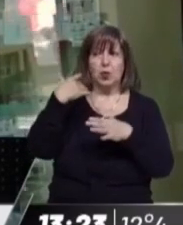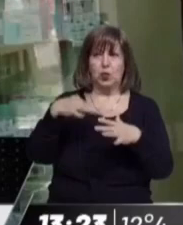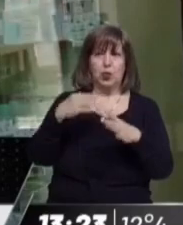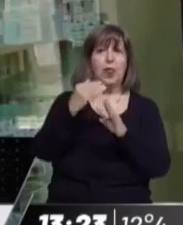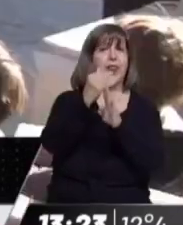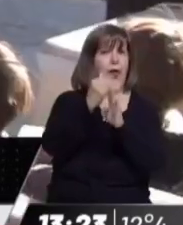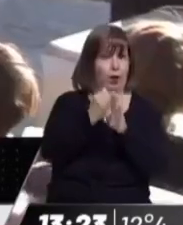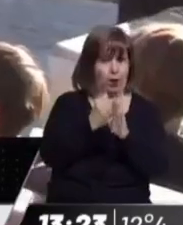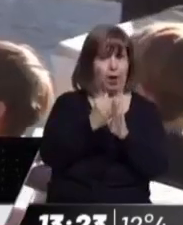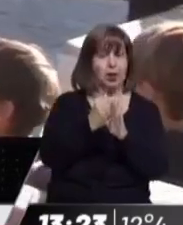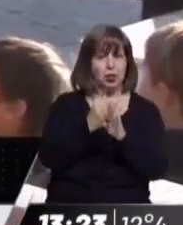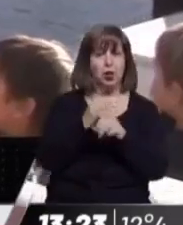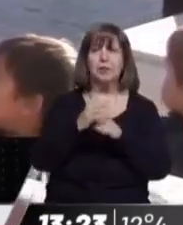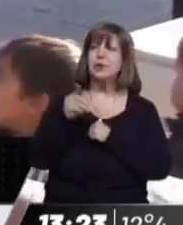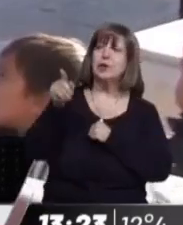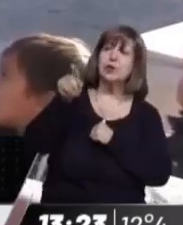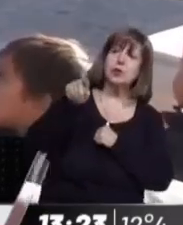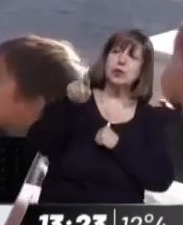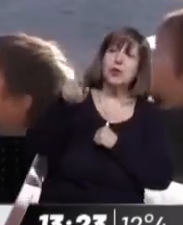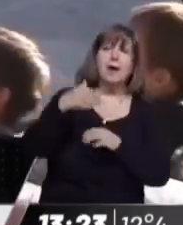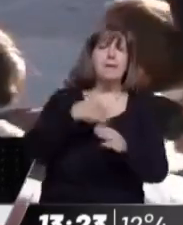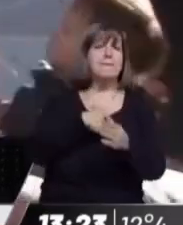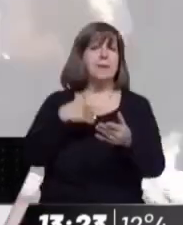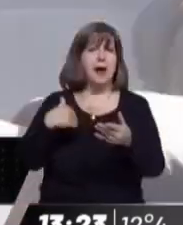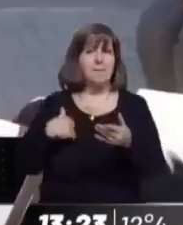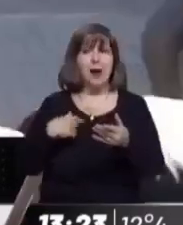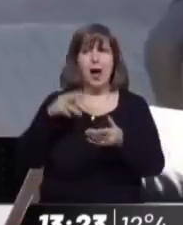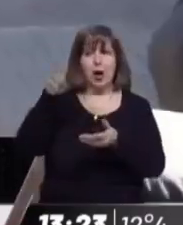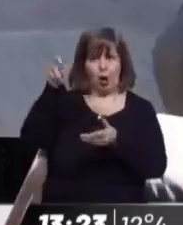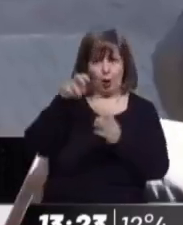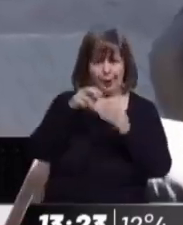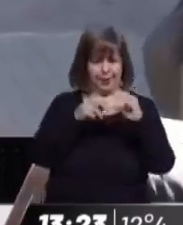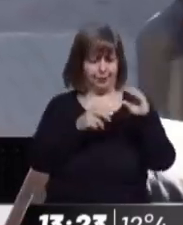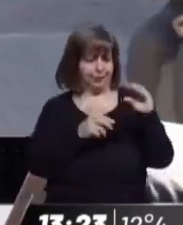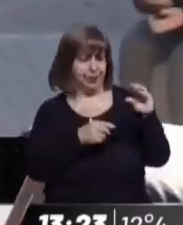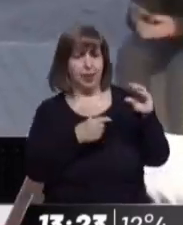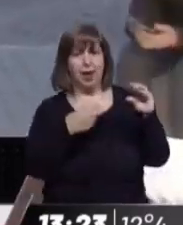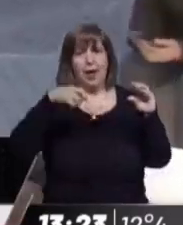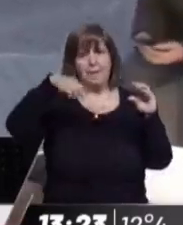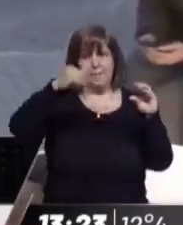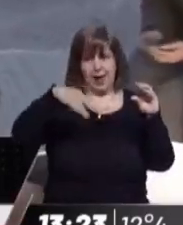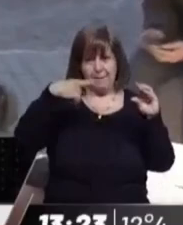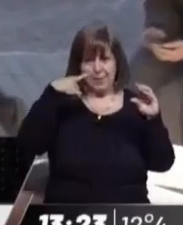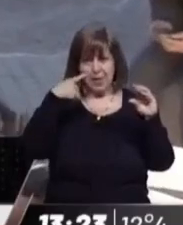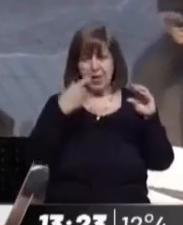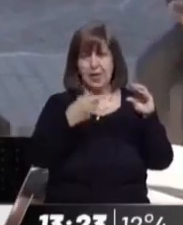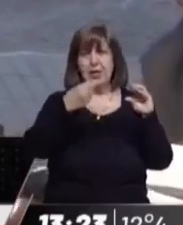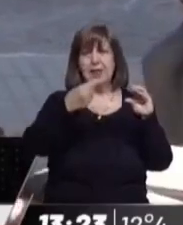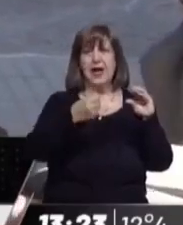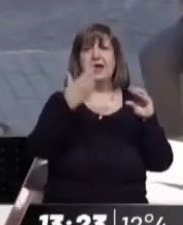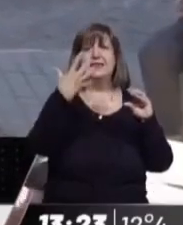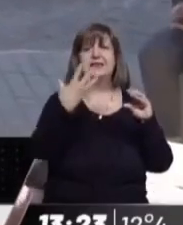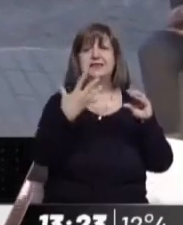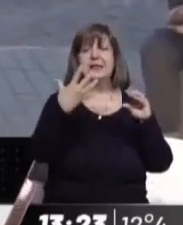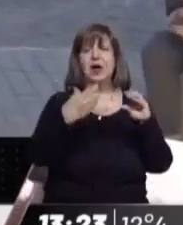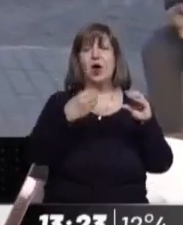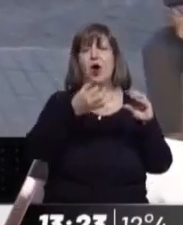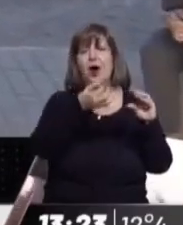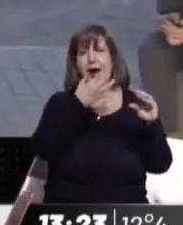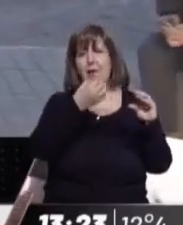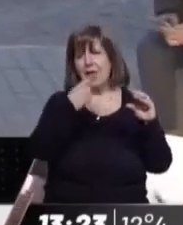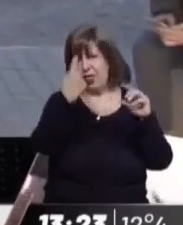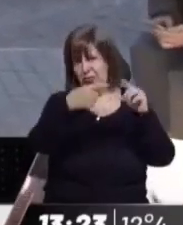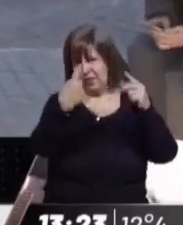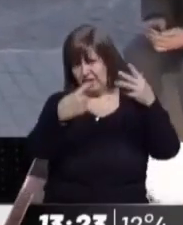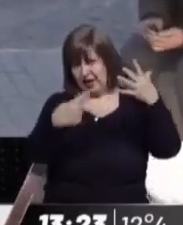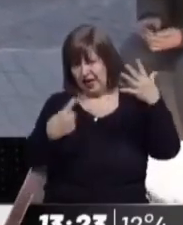caro todo y lo que pasa que mi mamá con lo que cobra el pami le da cco remedios y